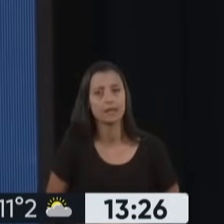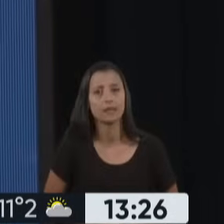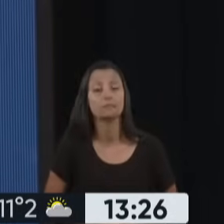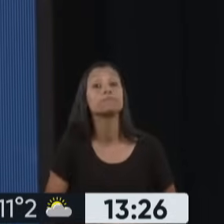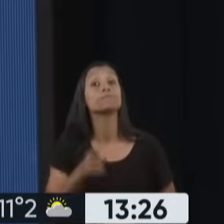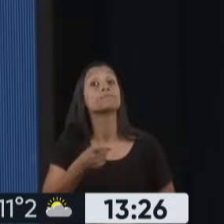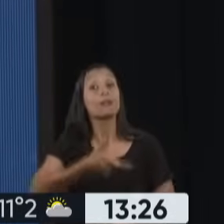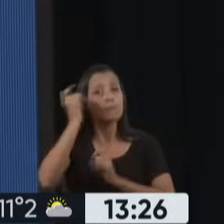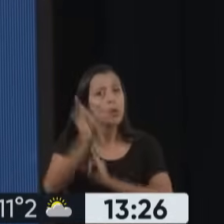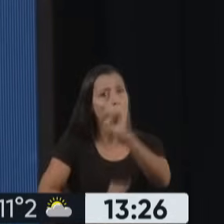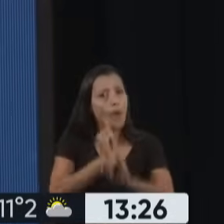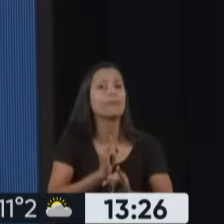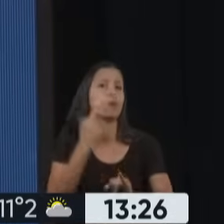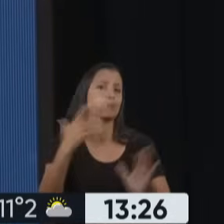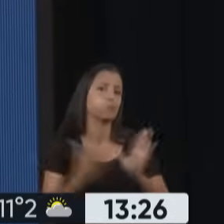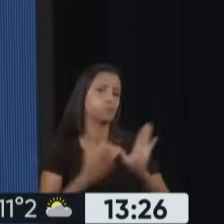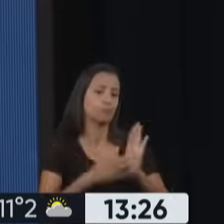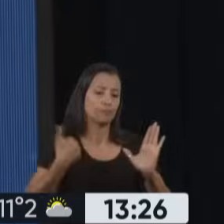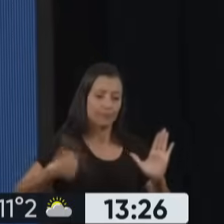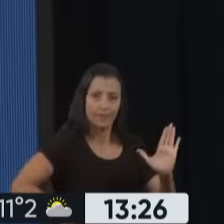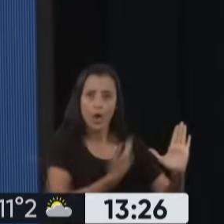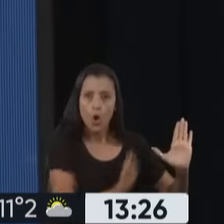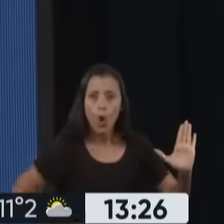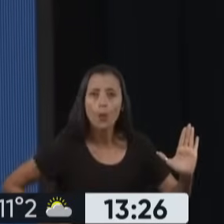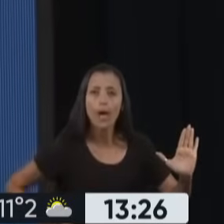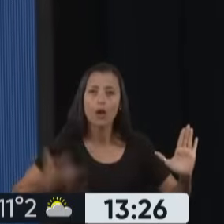y muestra el espíritu reformista de este gobierno